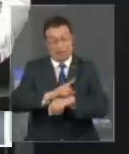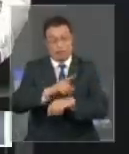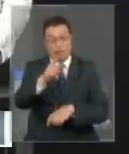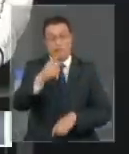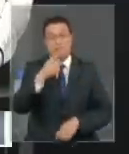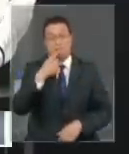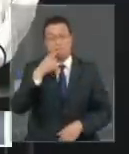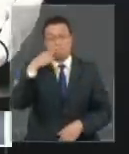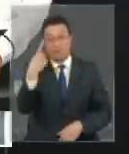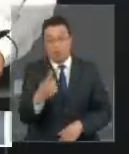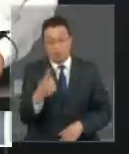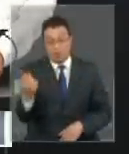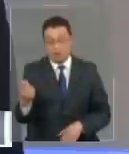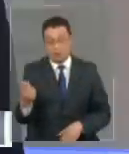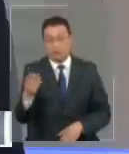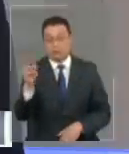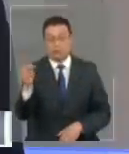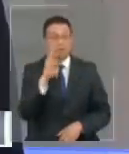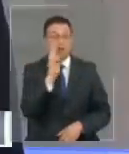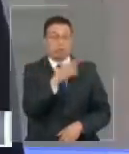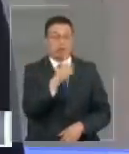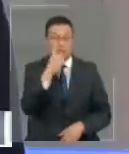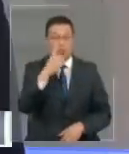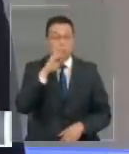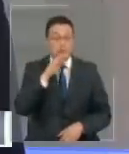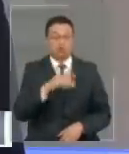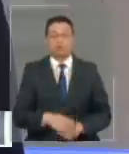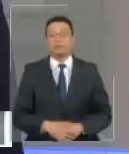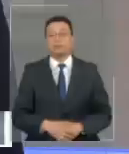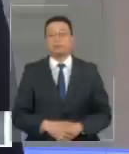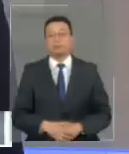una pregunta dirigida a Marcelo Teuber.